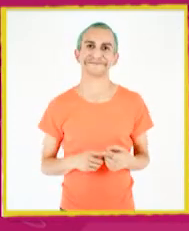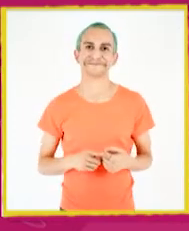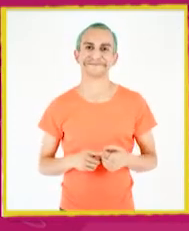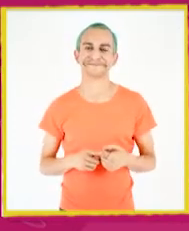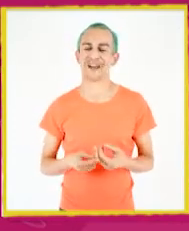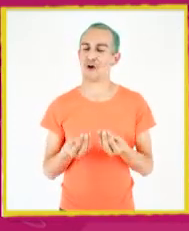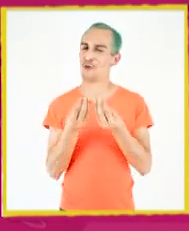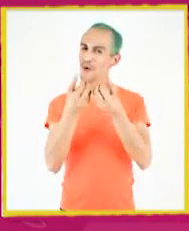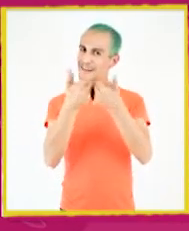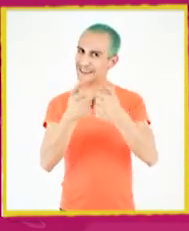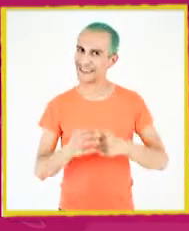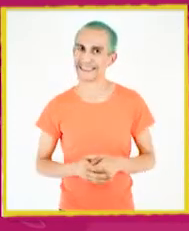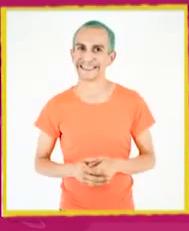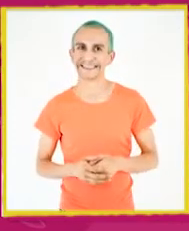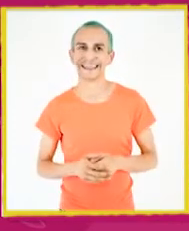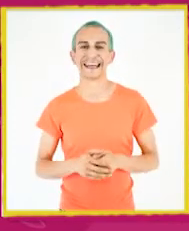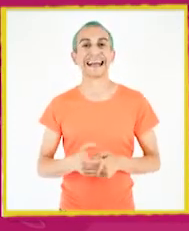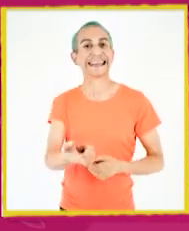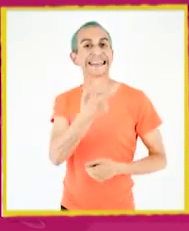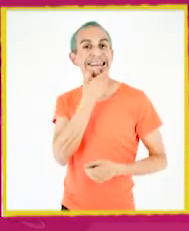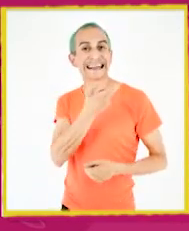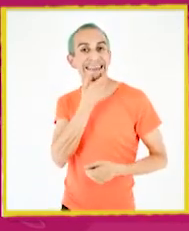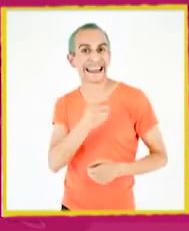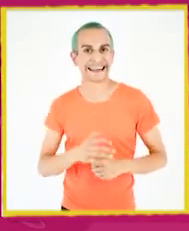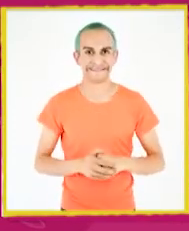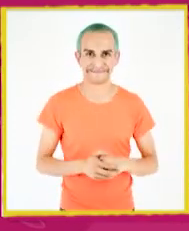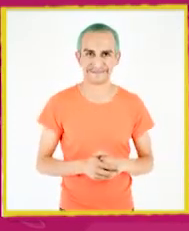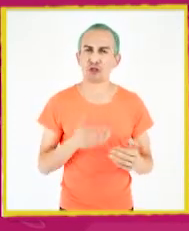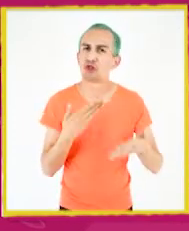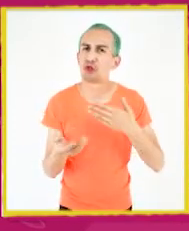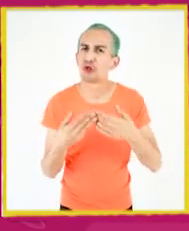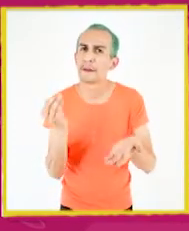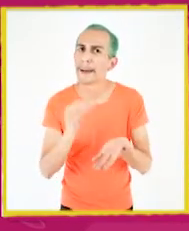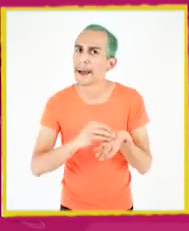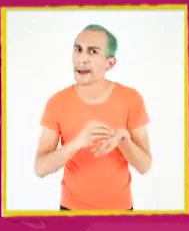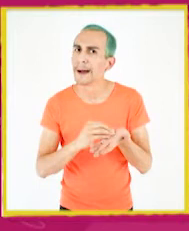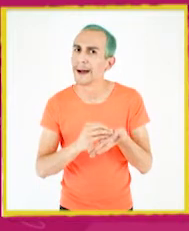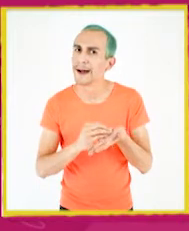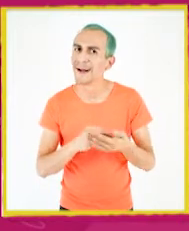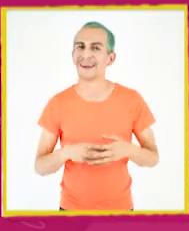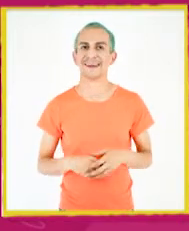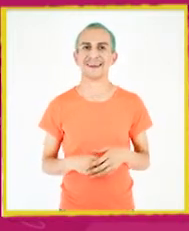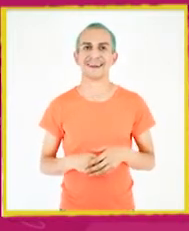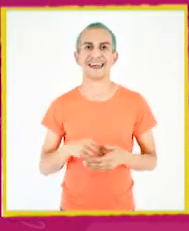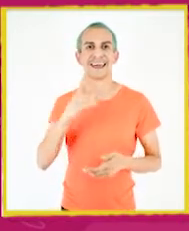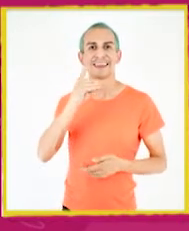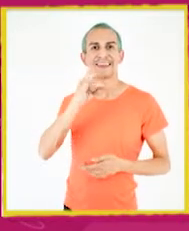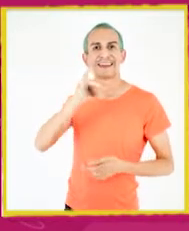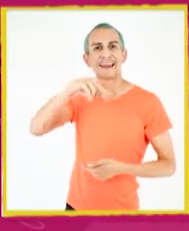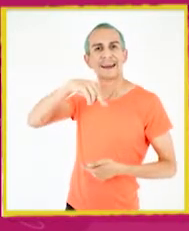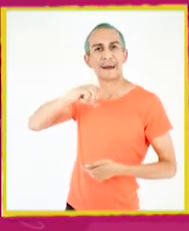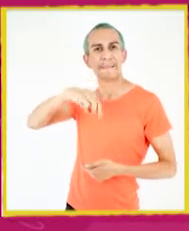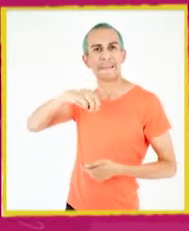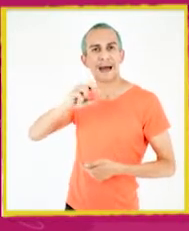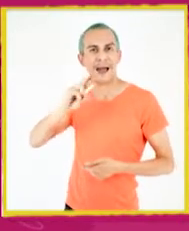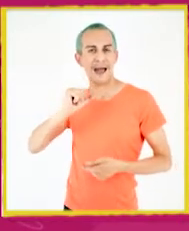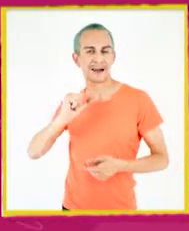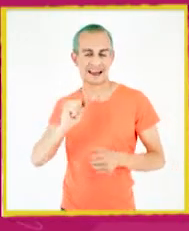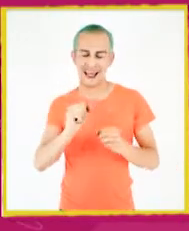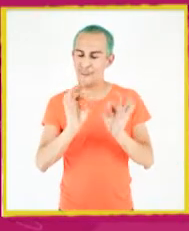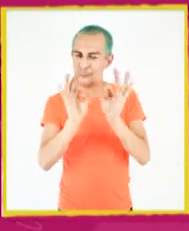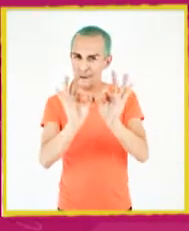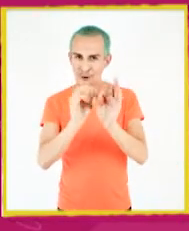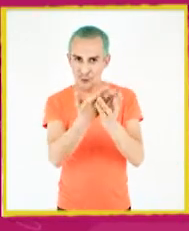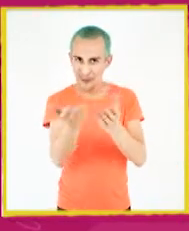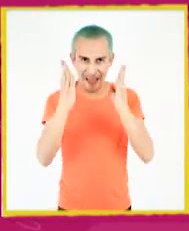Alemania! Muy bien, en Inglaterra. ¿Y dónde más? En Dinamarca,